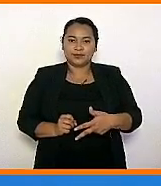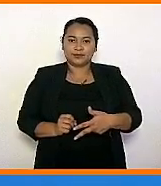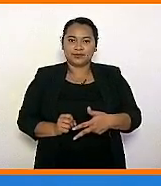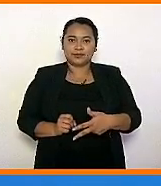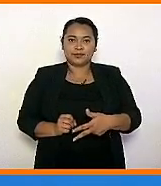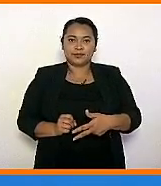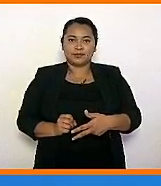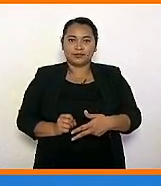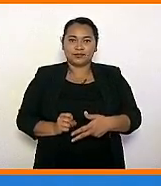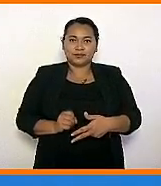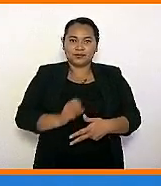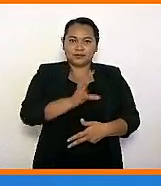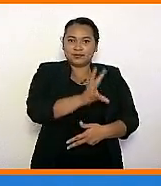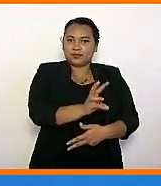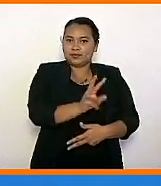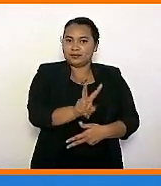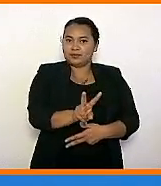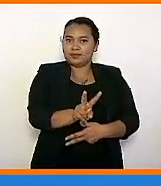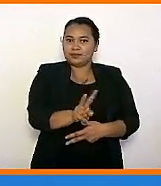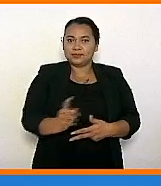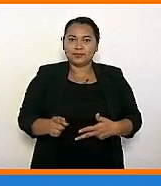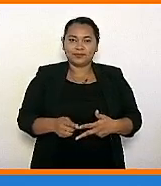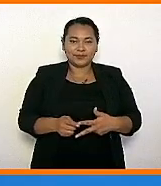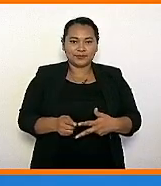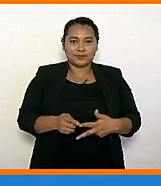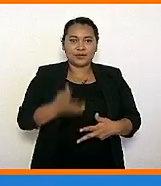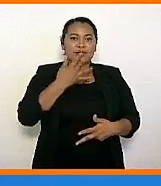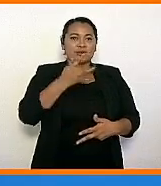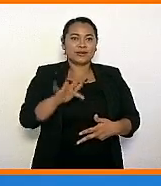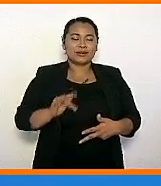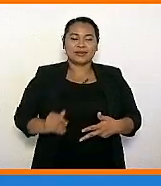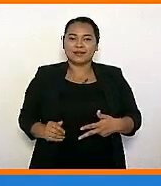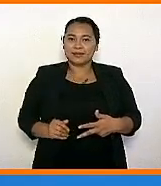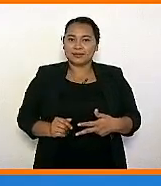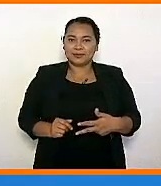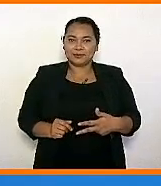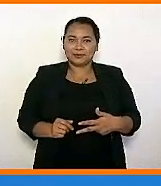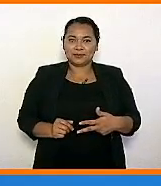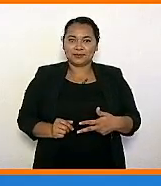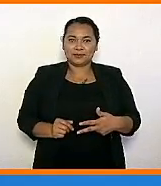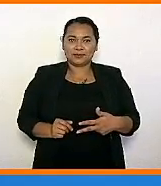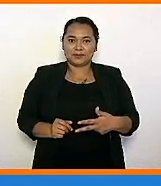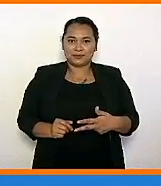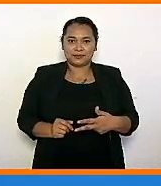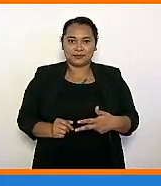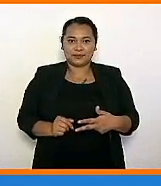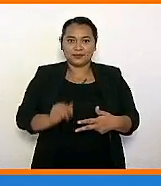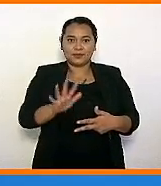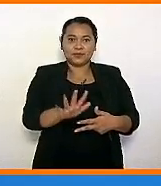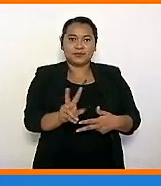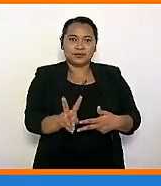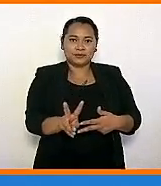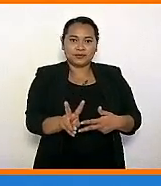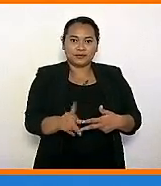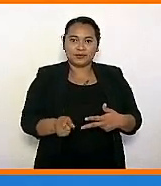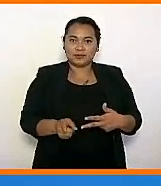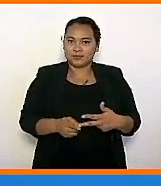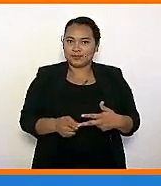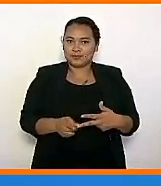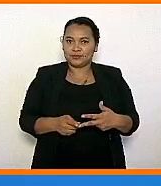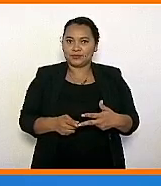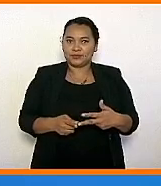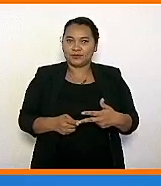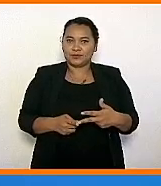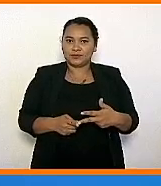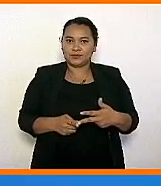el 62. Segundo número ganador, suerte. Y este es el 52. Tercer y decisivo número